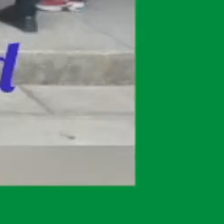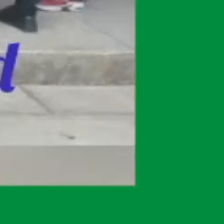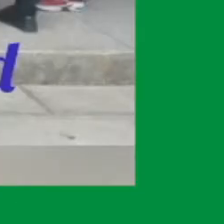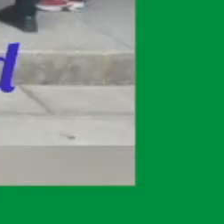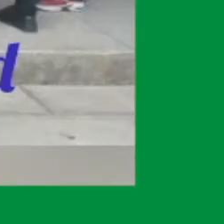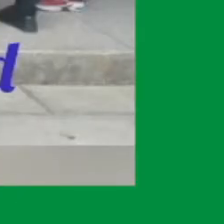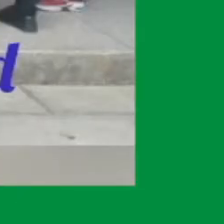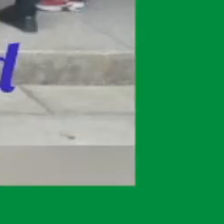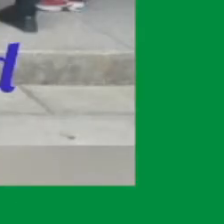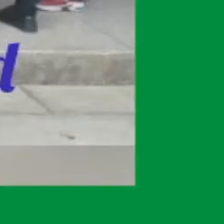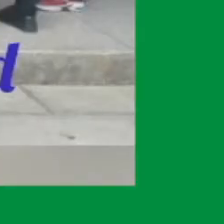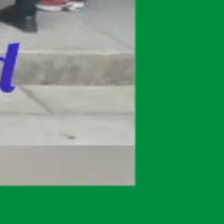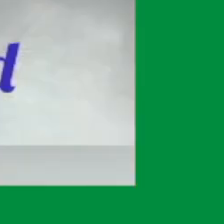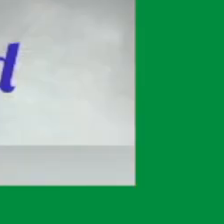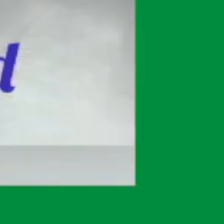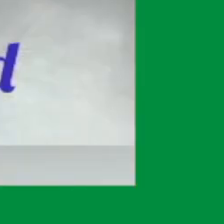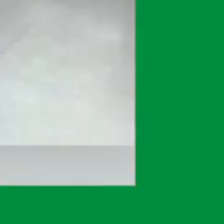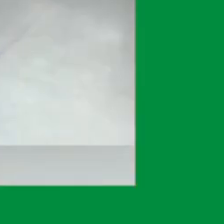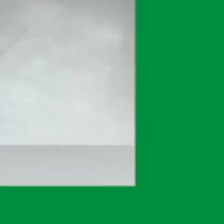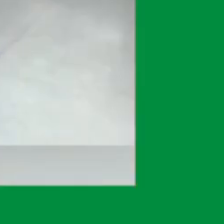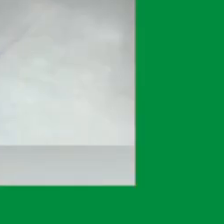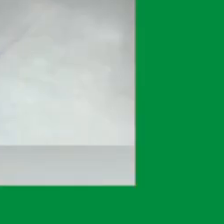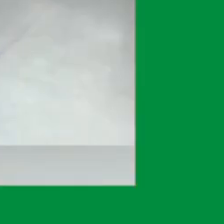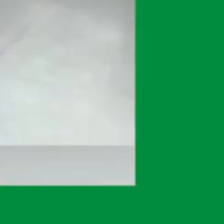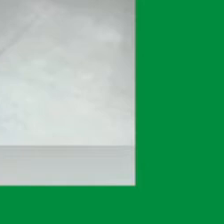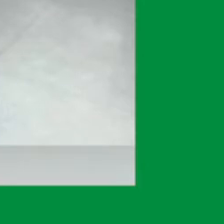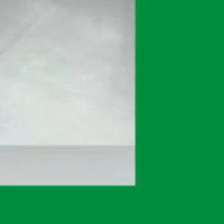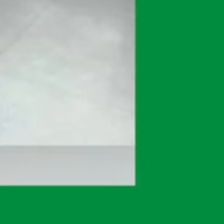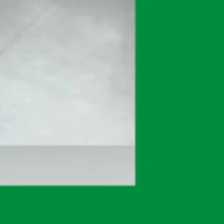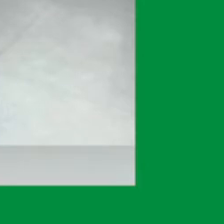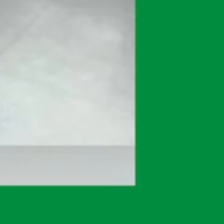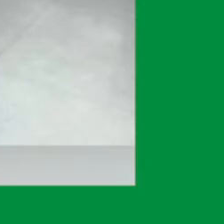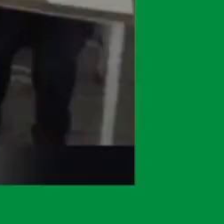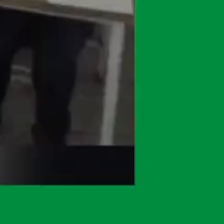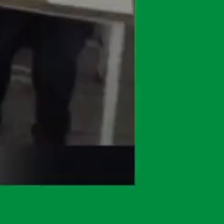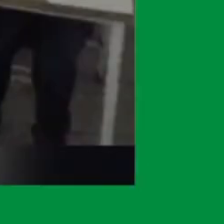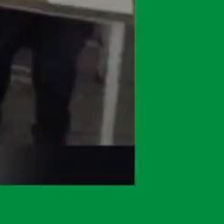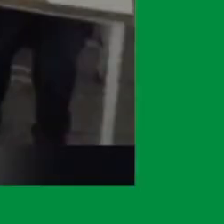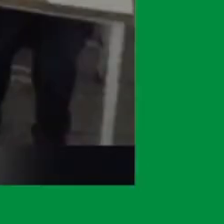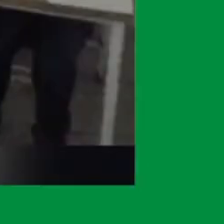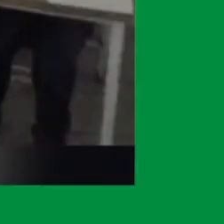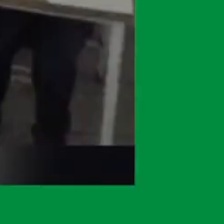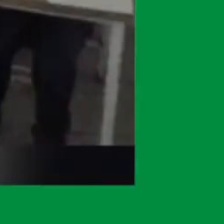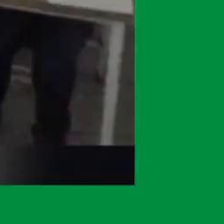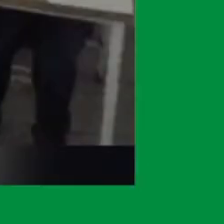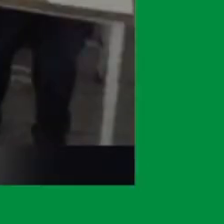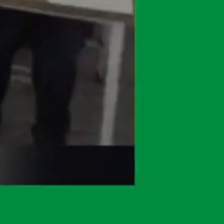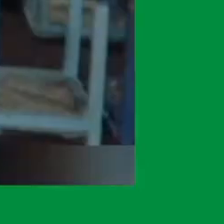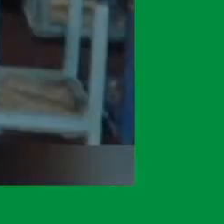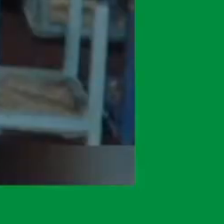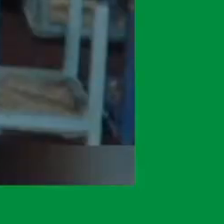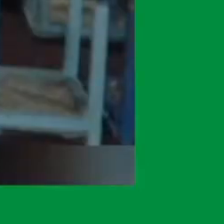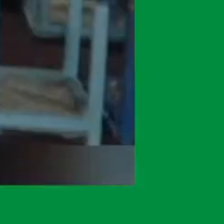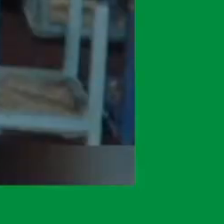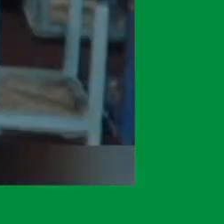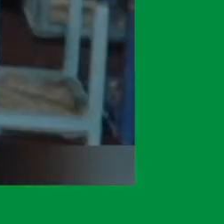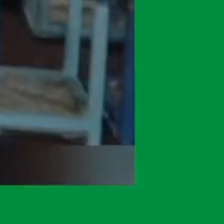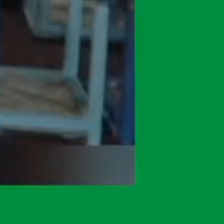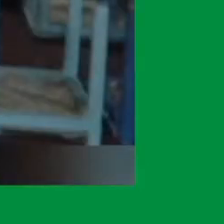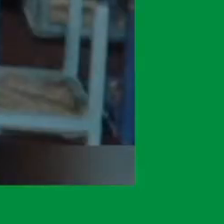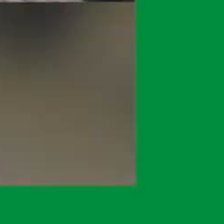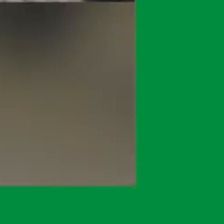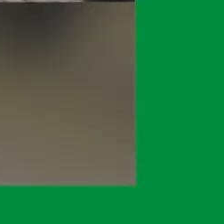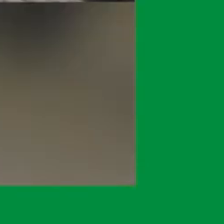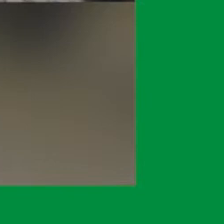continuidad afectiva de nuestros estudiantes, fortalecer en ellos su autonomía, su autoestima y la